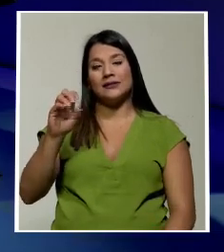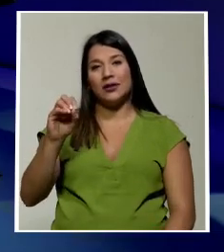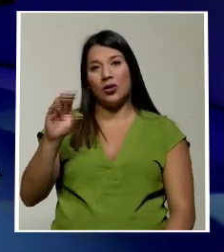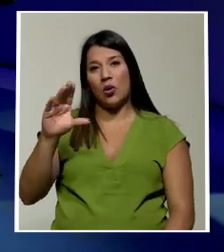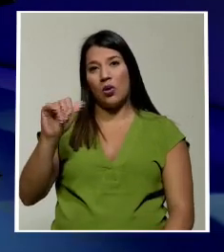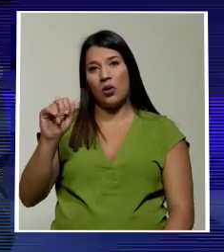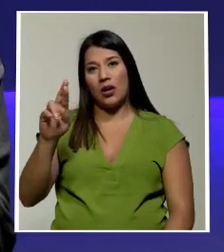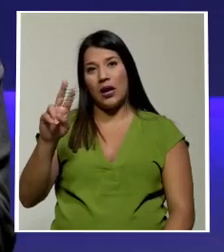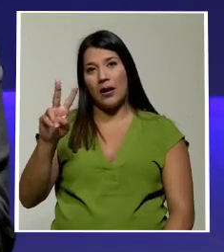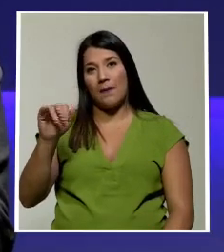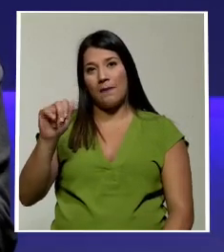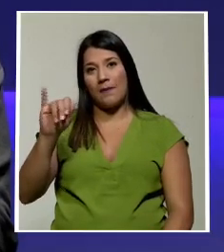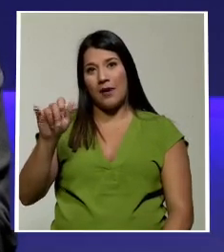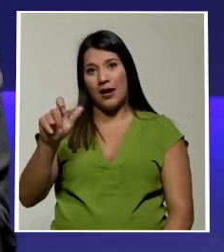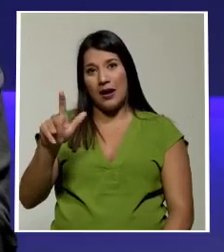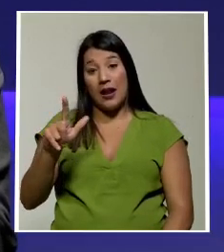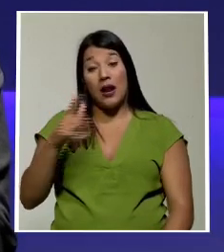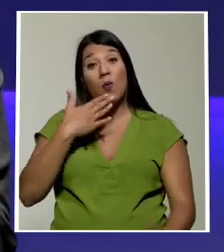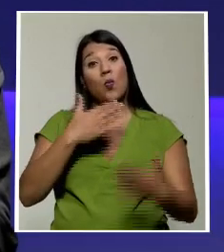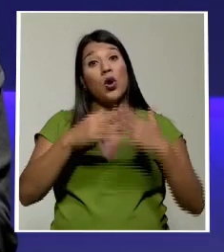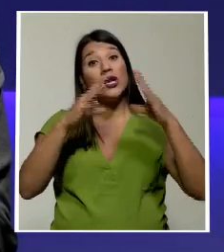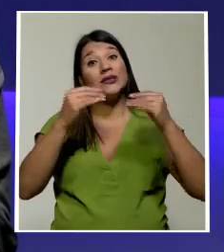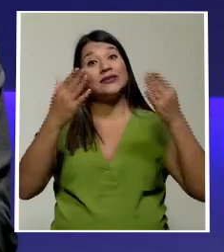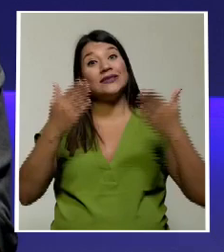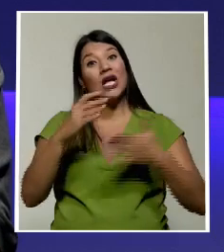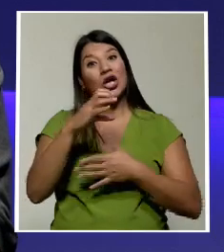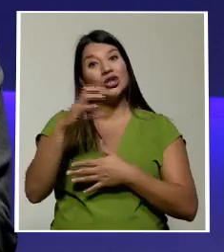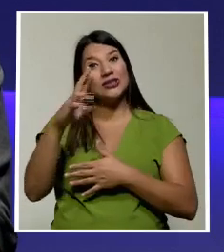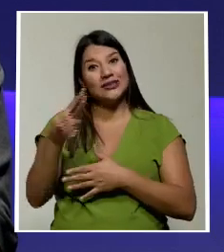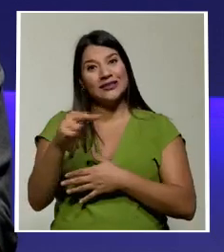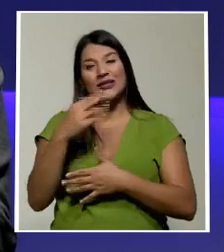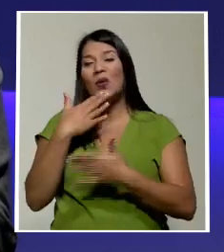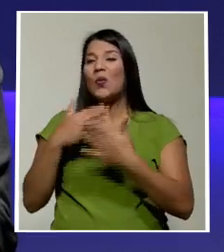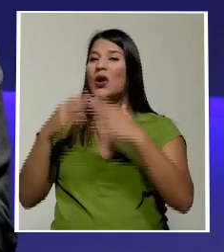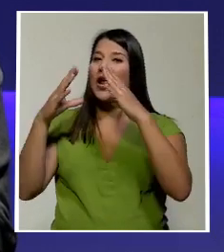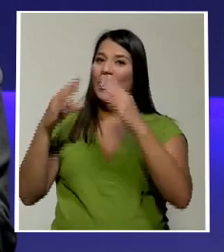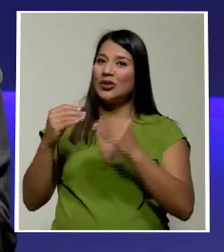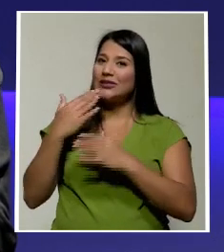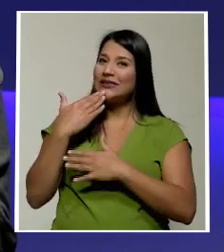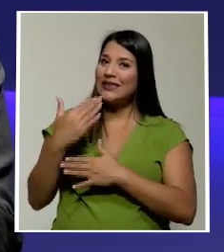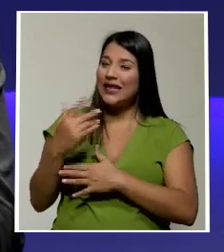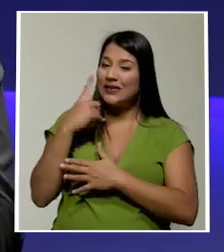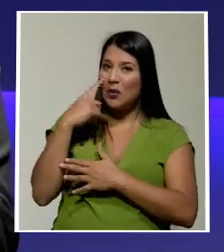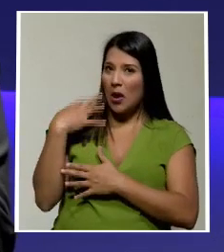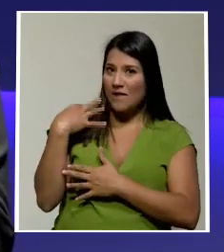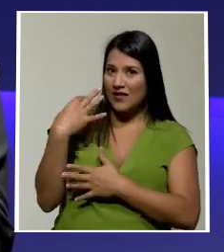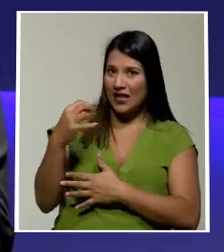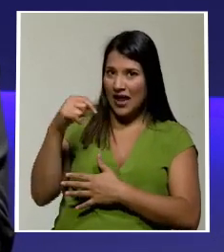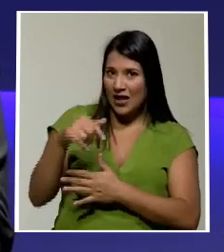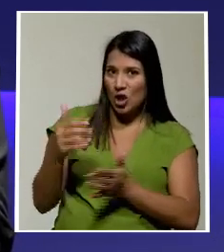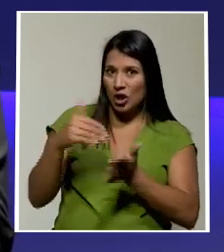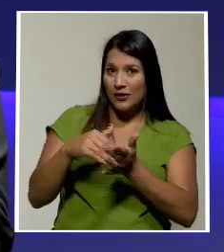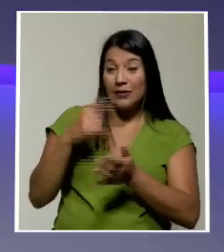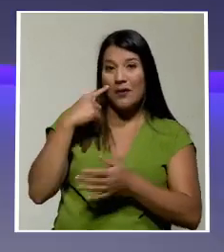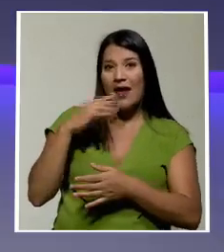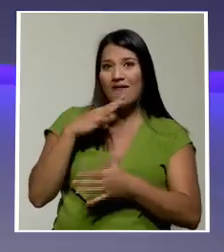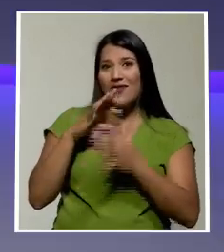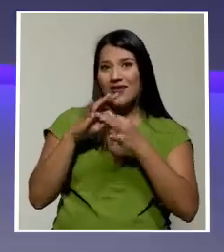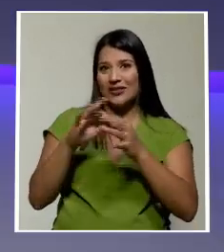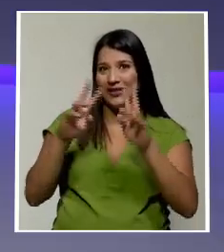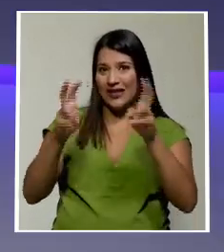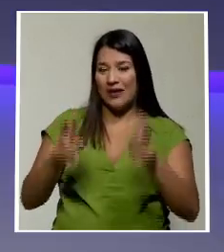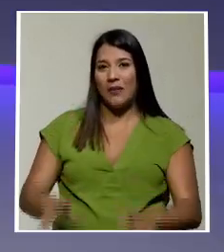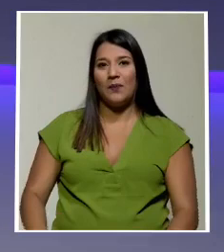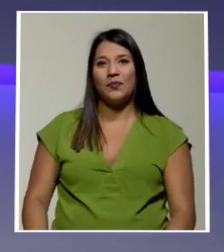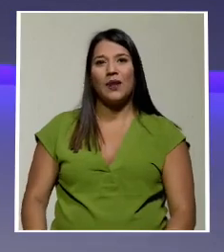Rica Noticias. Buenas noches, don Ernesto. Muy amable de tenernos acá nuevamente a la Fundación Omar Dengo para conversar de este tema.